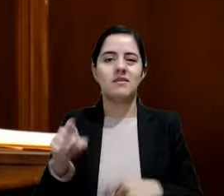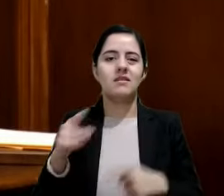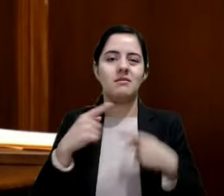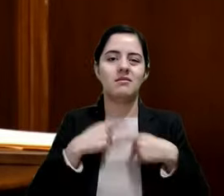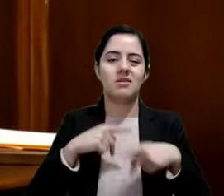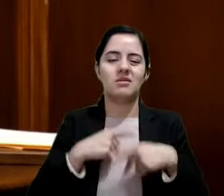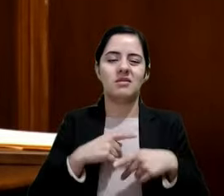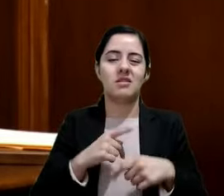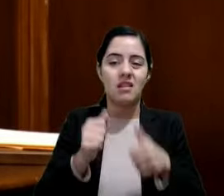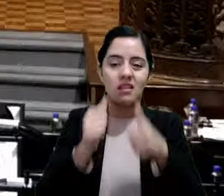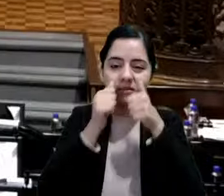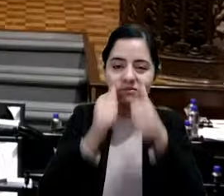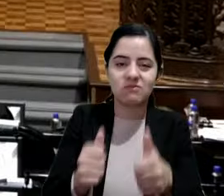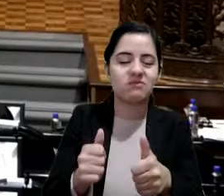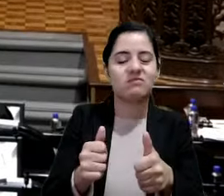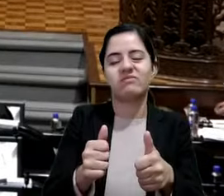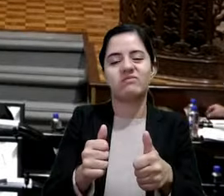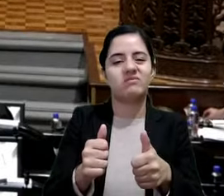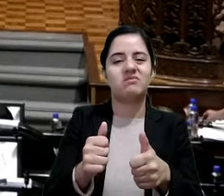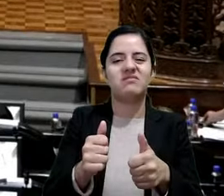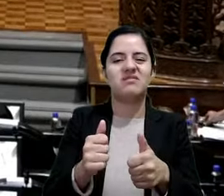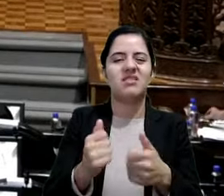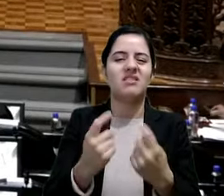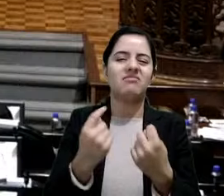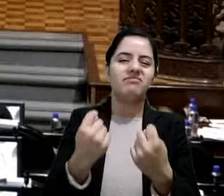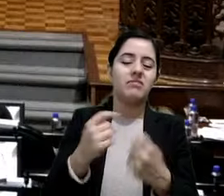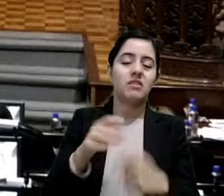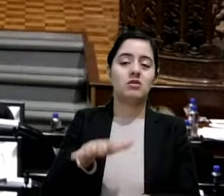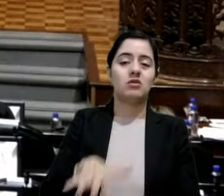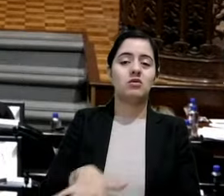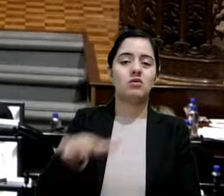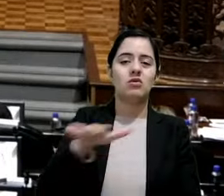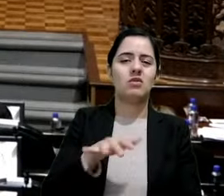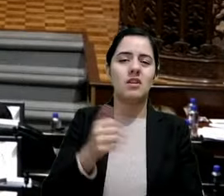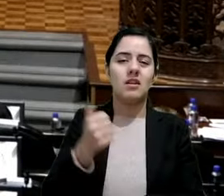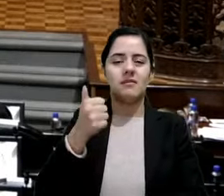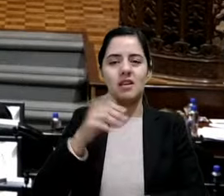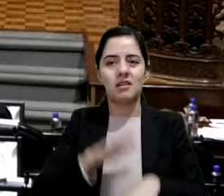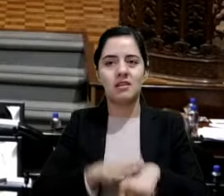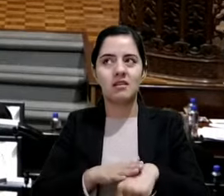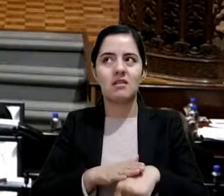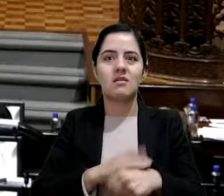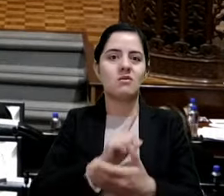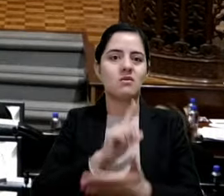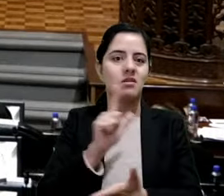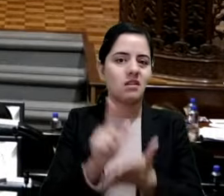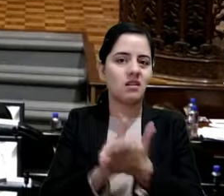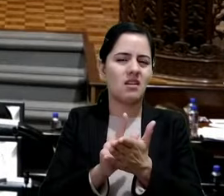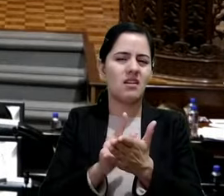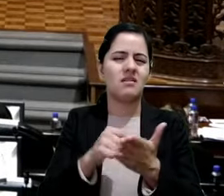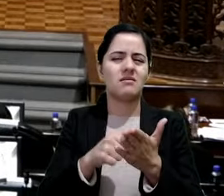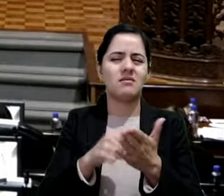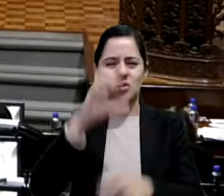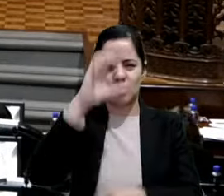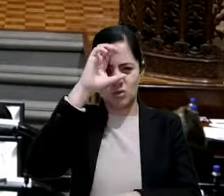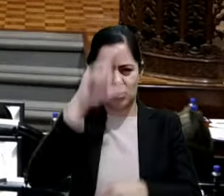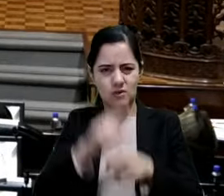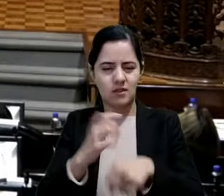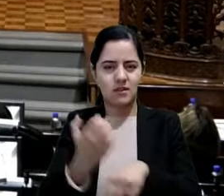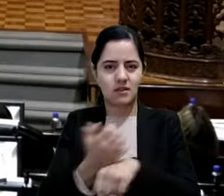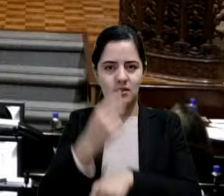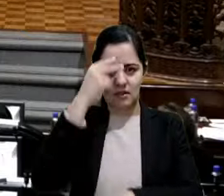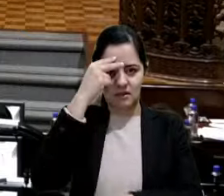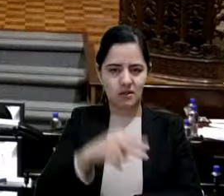ciudadanos. Hubo un desentendimiento territorial, administrativo, legal y cultural en nuestro Estado de